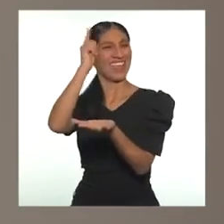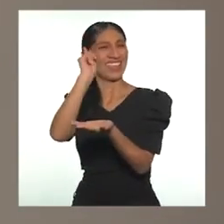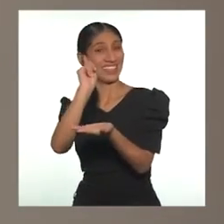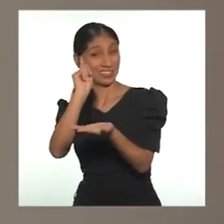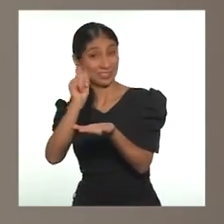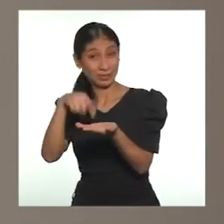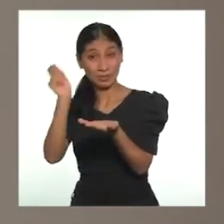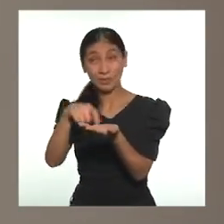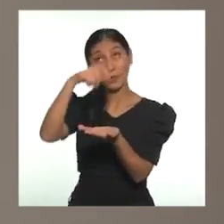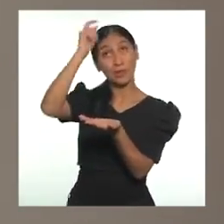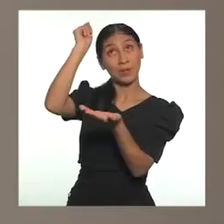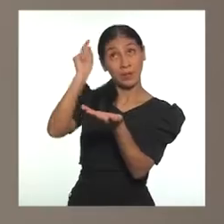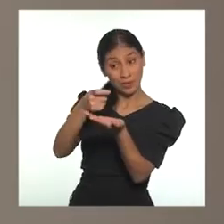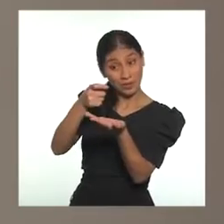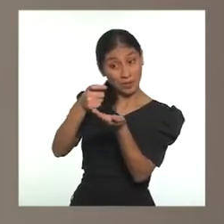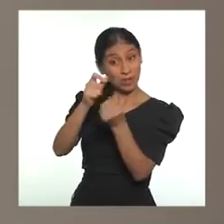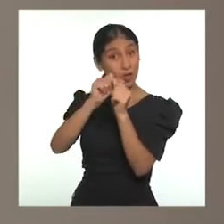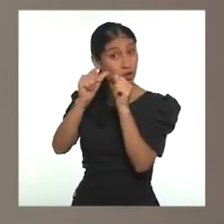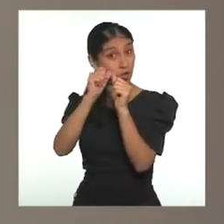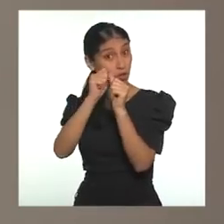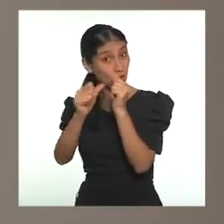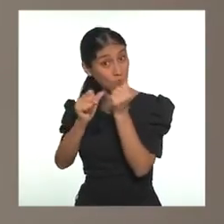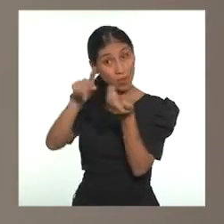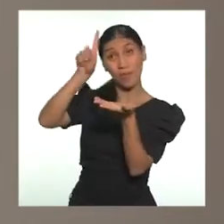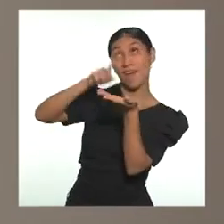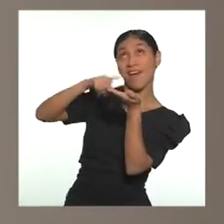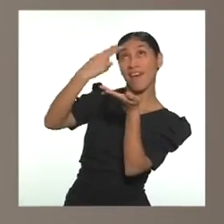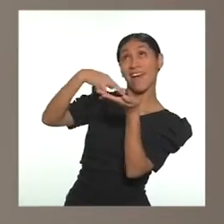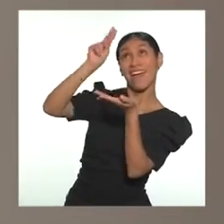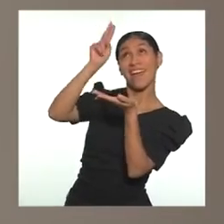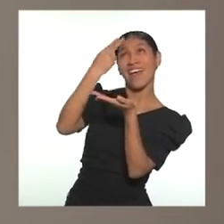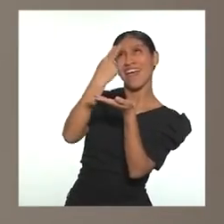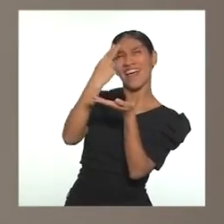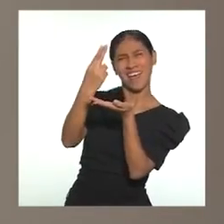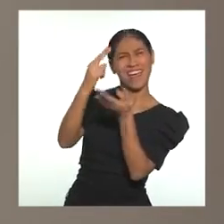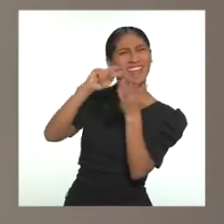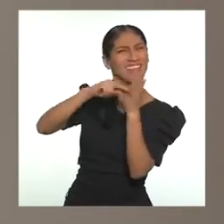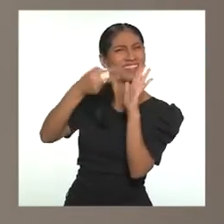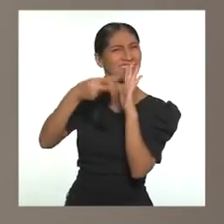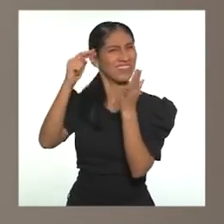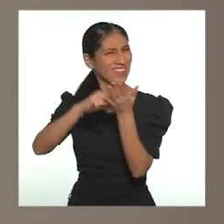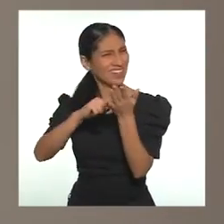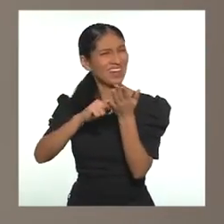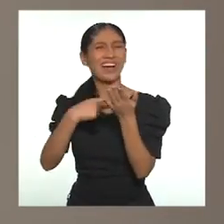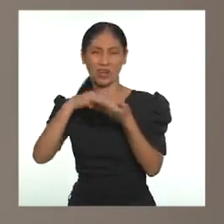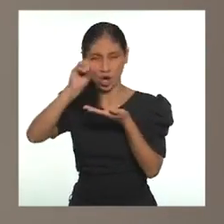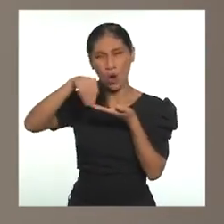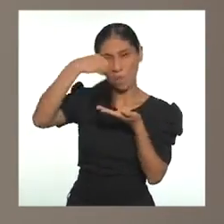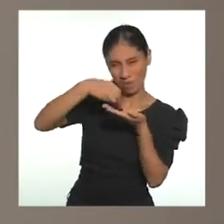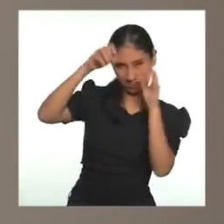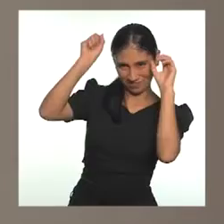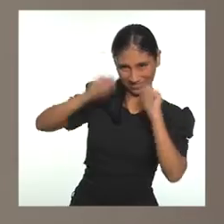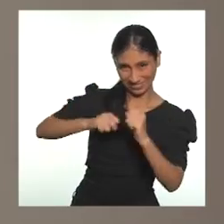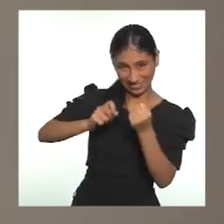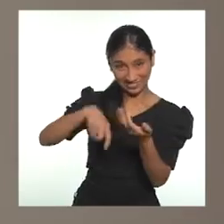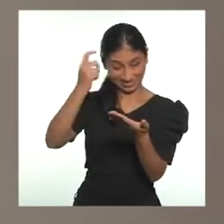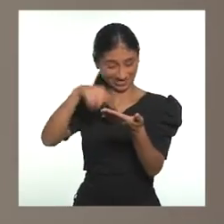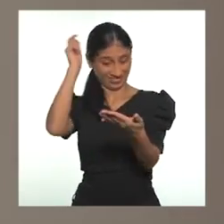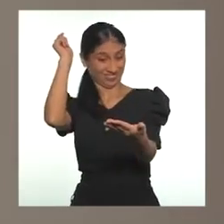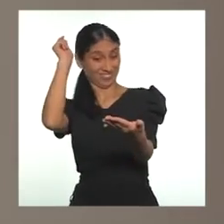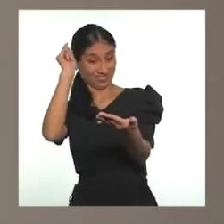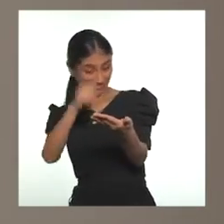decidir. Si cae la parte de los números para arriba, significa que debo comerme la guayaba.